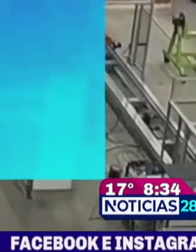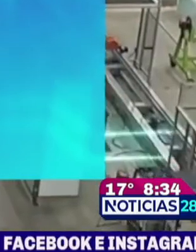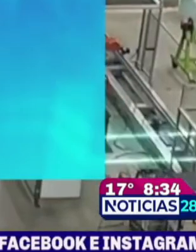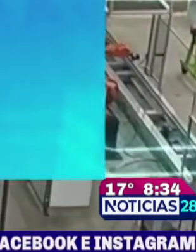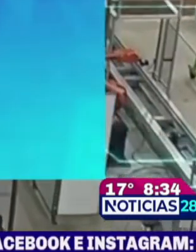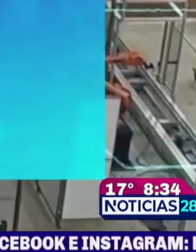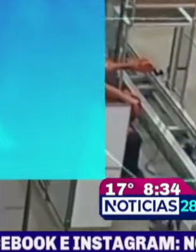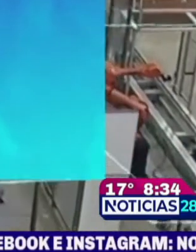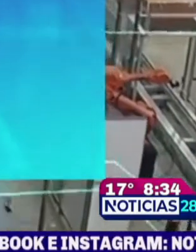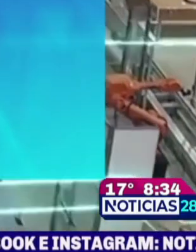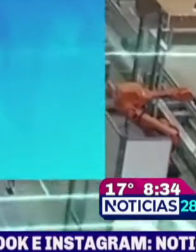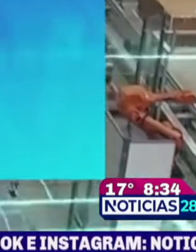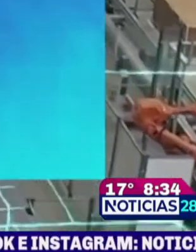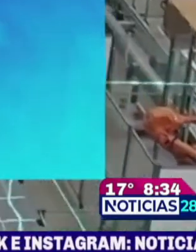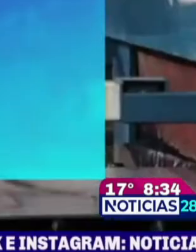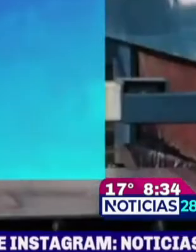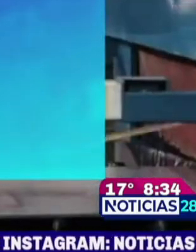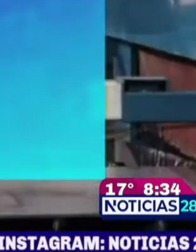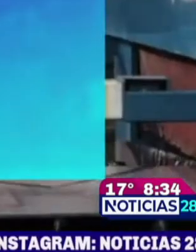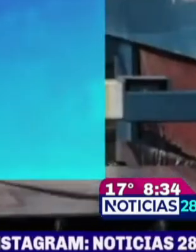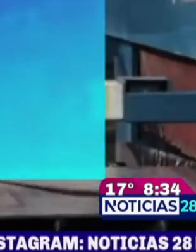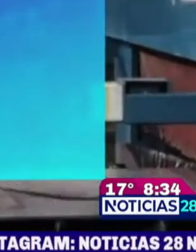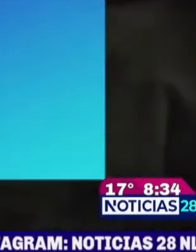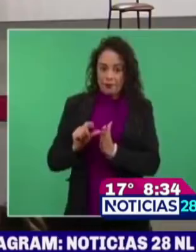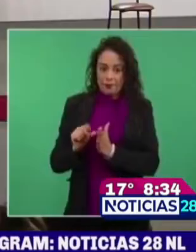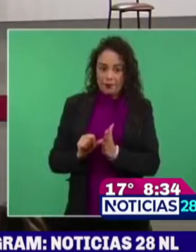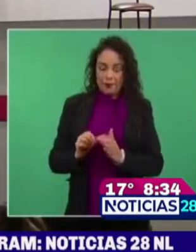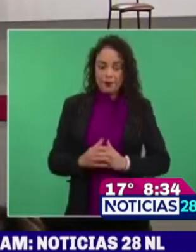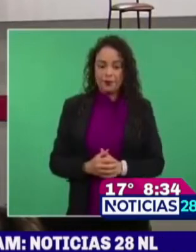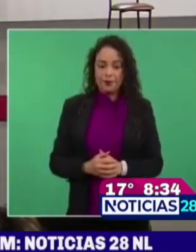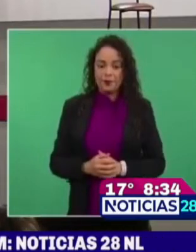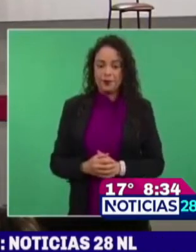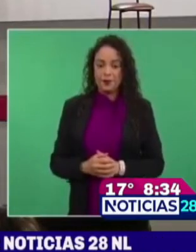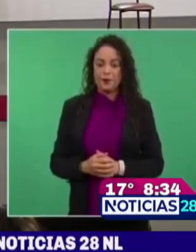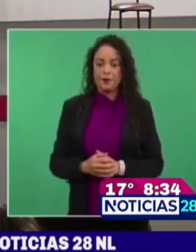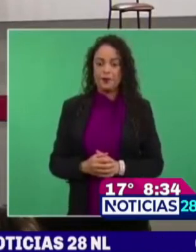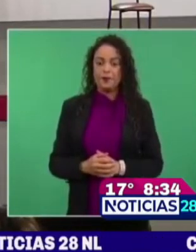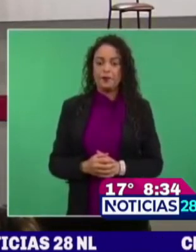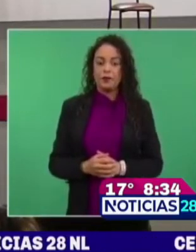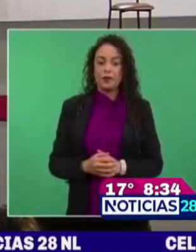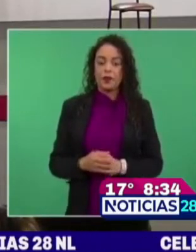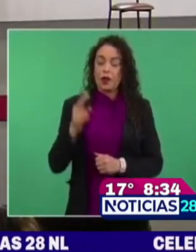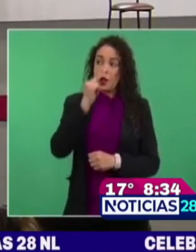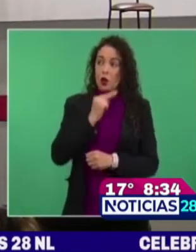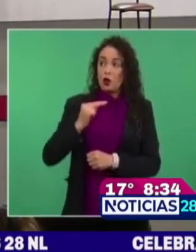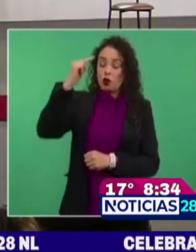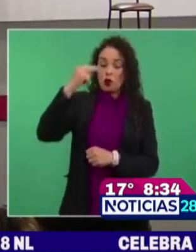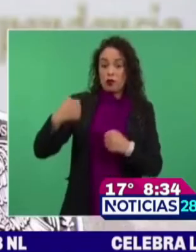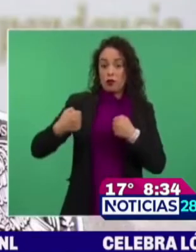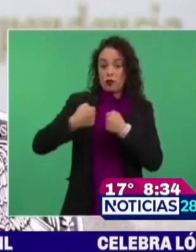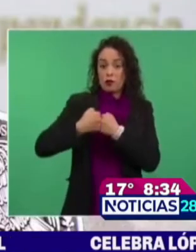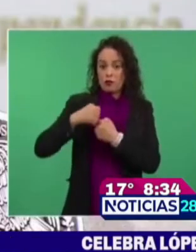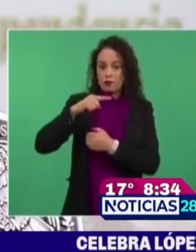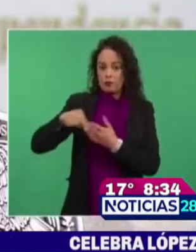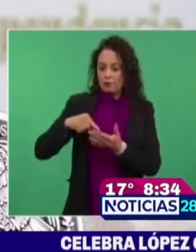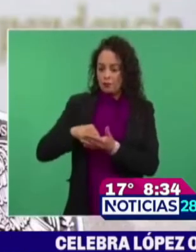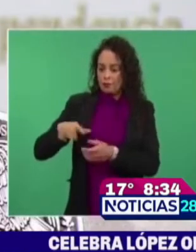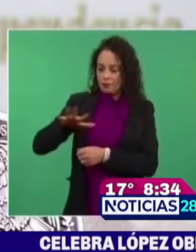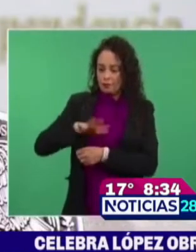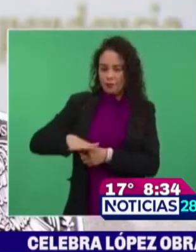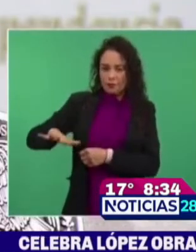titular Luisa Alcalde. La zona libre de la frontera norte pasará